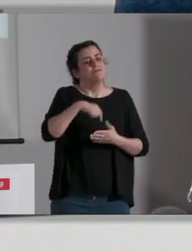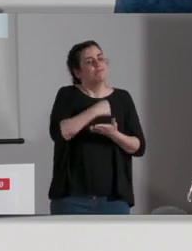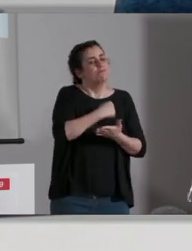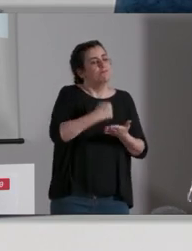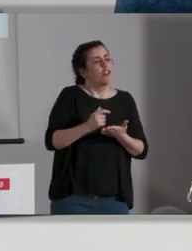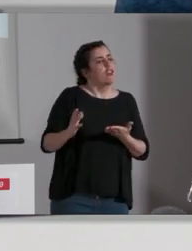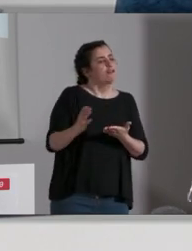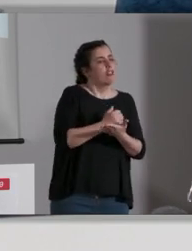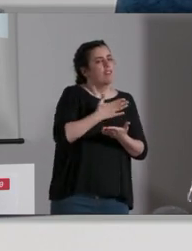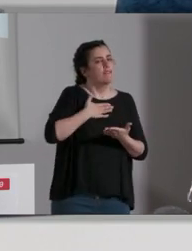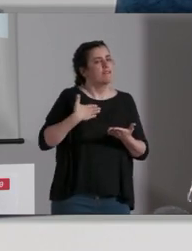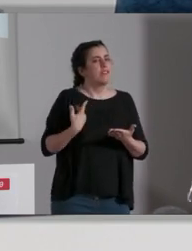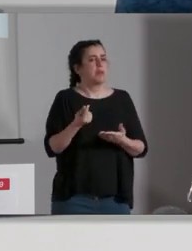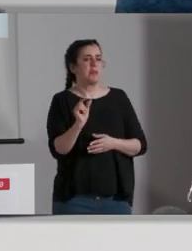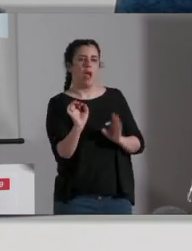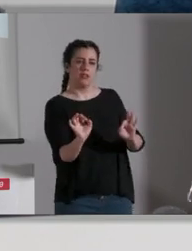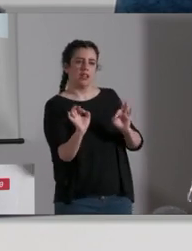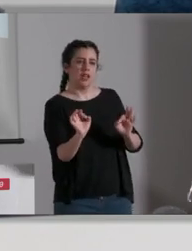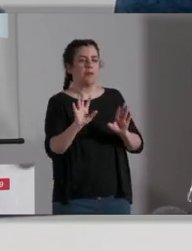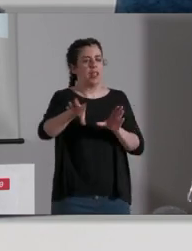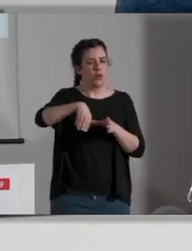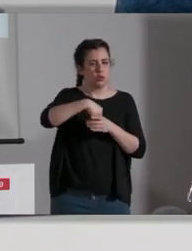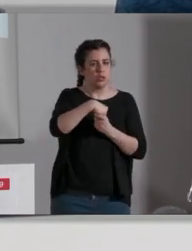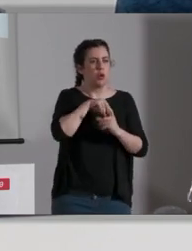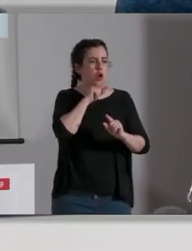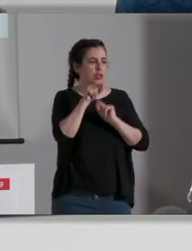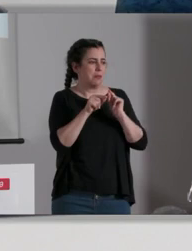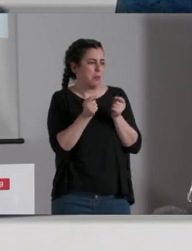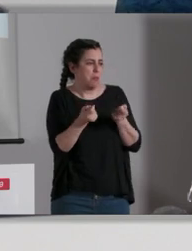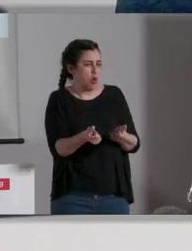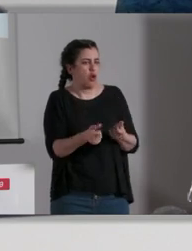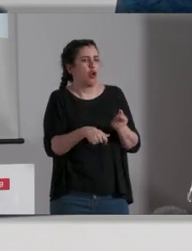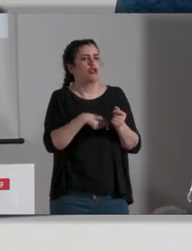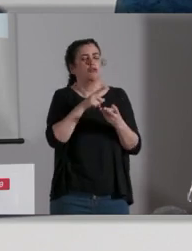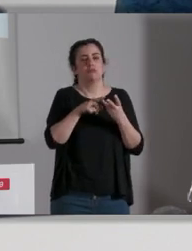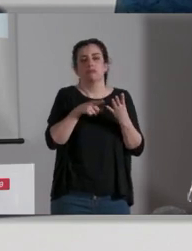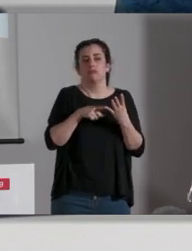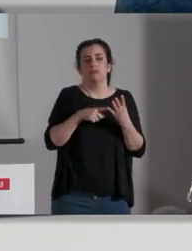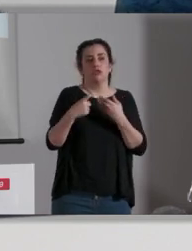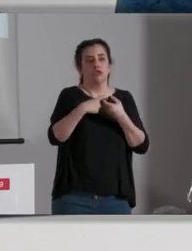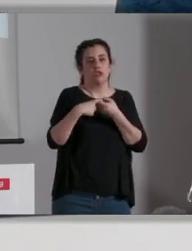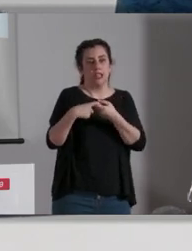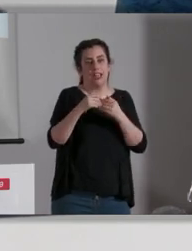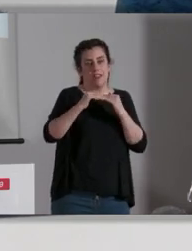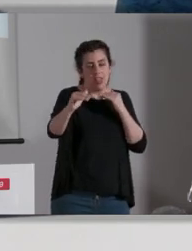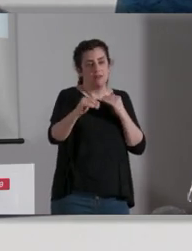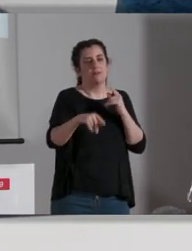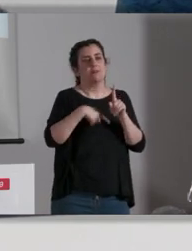sea asequible, inclusivo, poco contaminante, sostenible y con accesibilidad